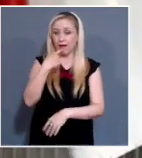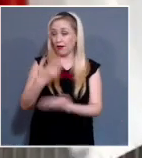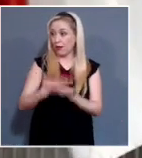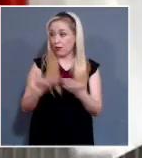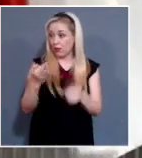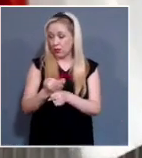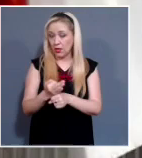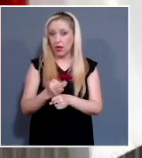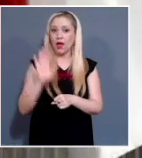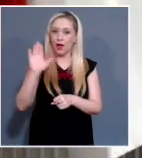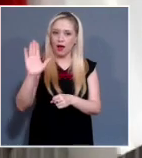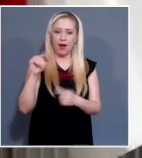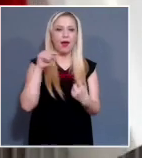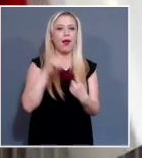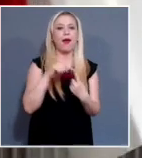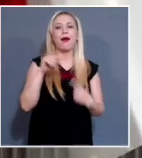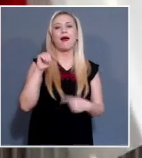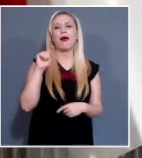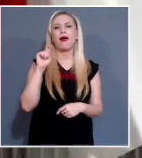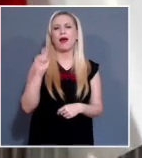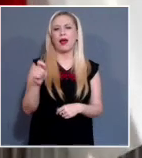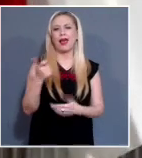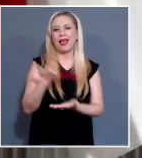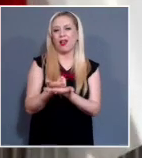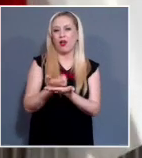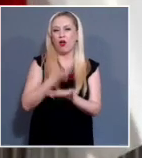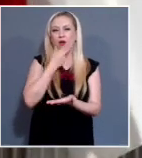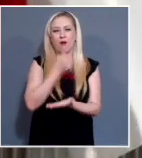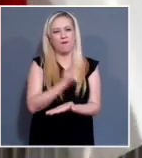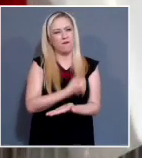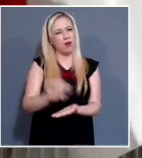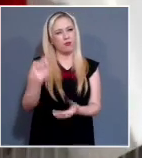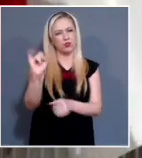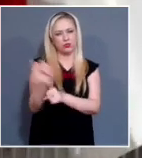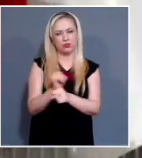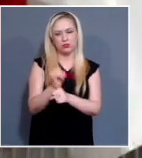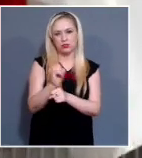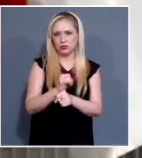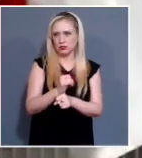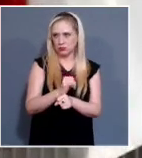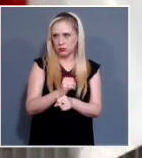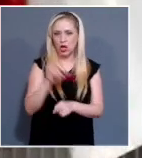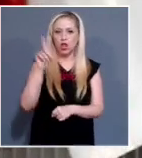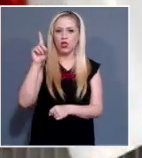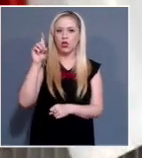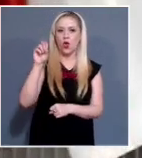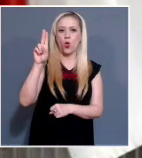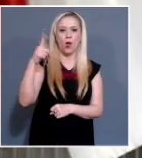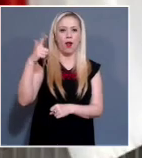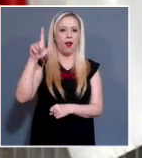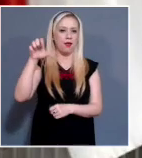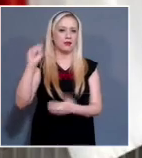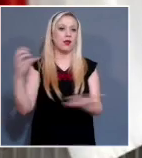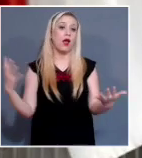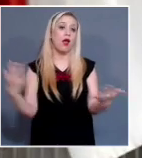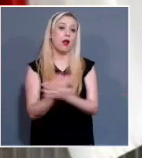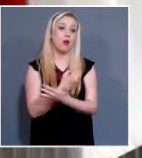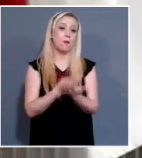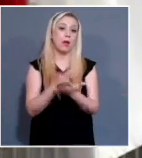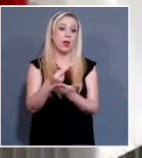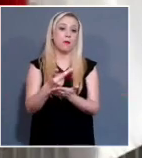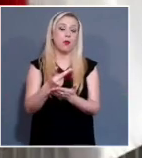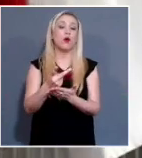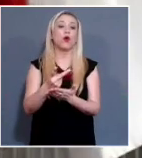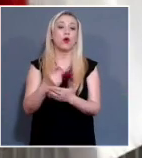a North, economista. No sé si hay economistas aquí, Douglas North, que ganó justamente el Premio Nobel de Economía por